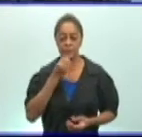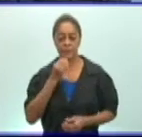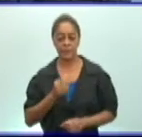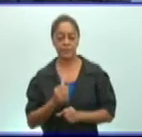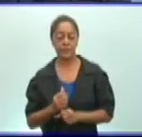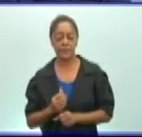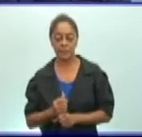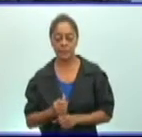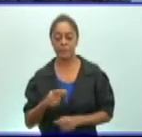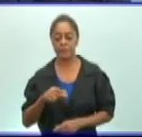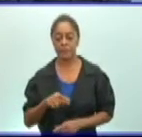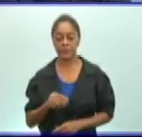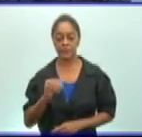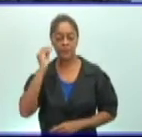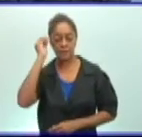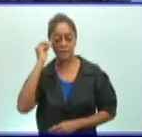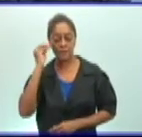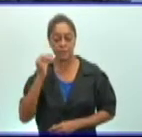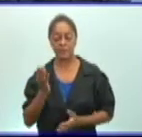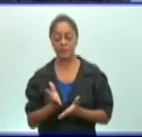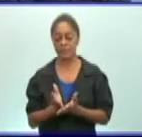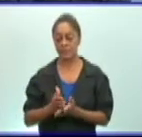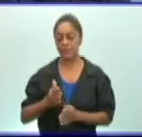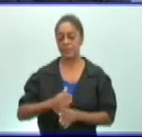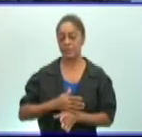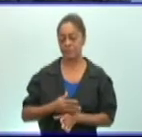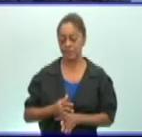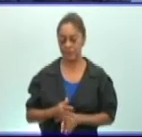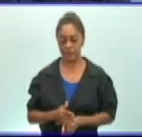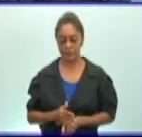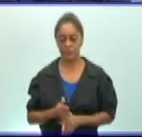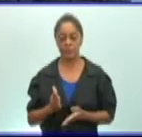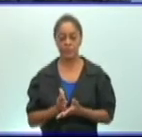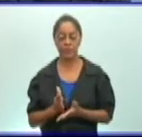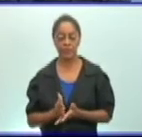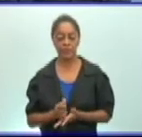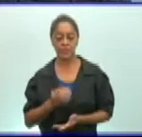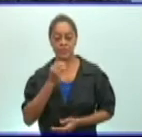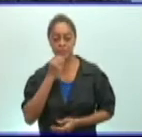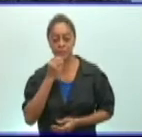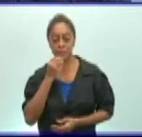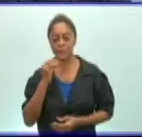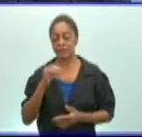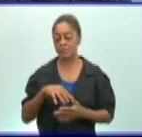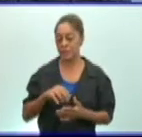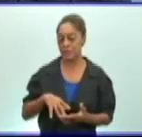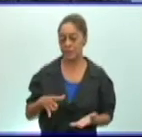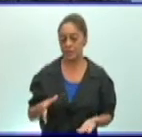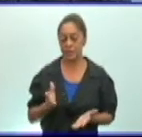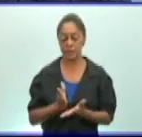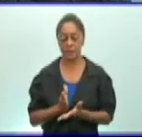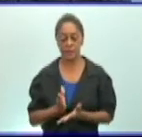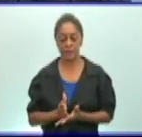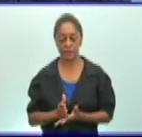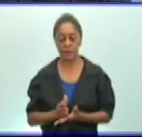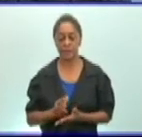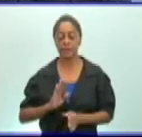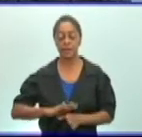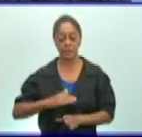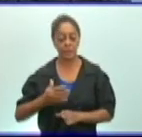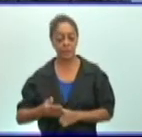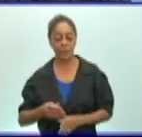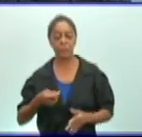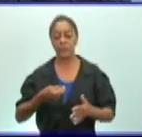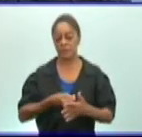además he pensado una clase diferente. Una clase en la cual usted pueda descargar esta clase, pueda reutilizarla, pueda